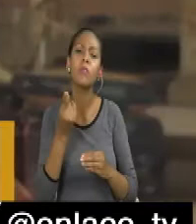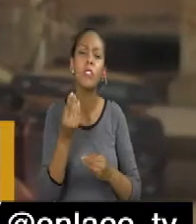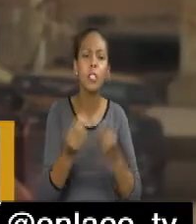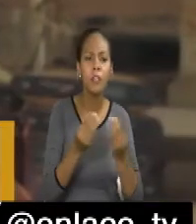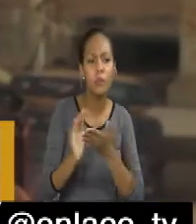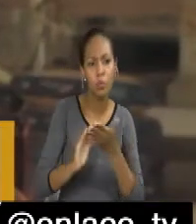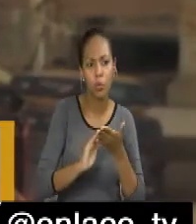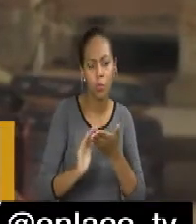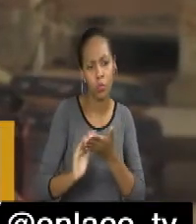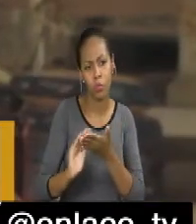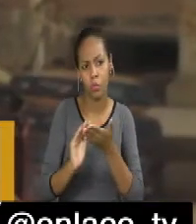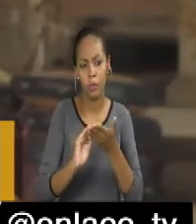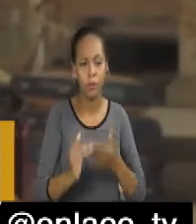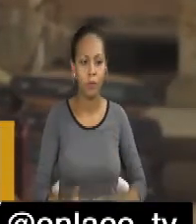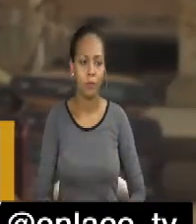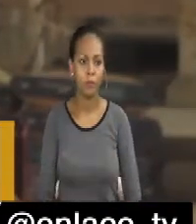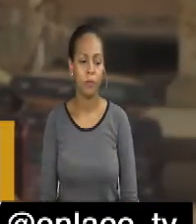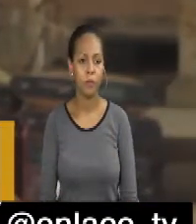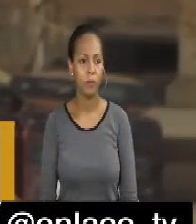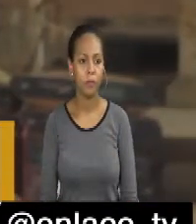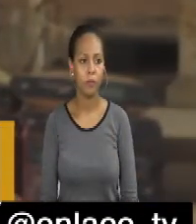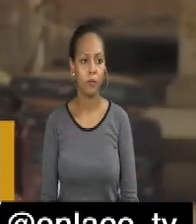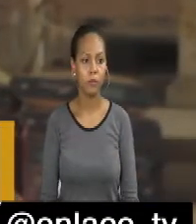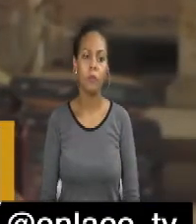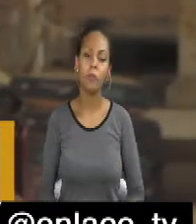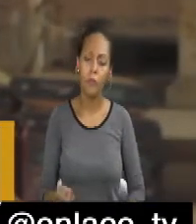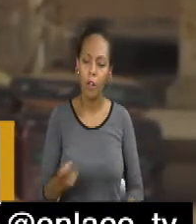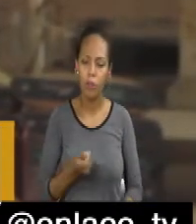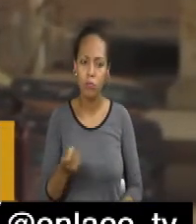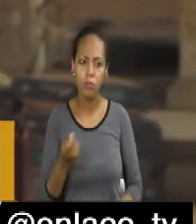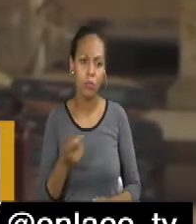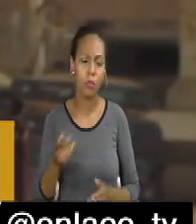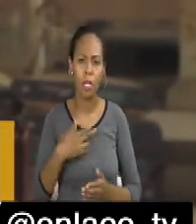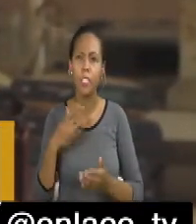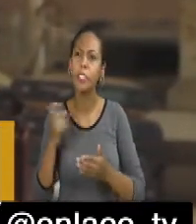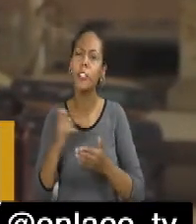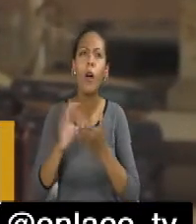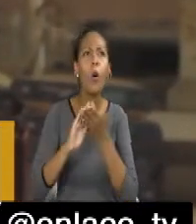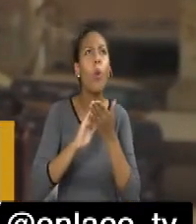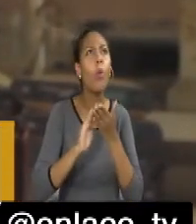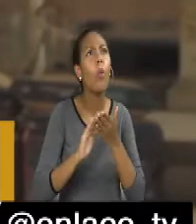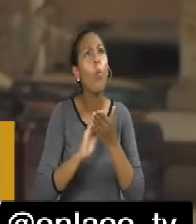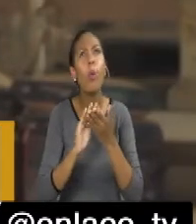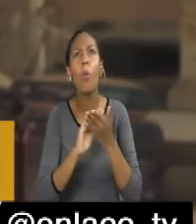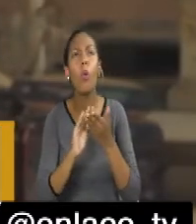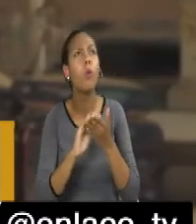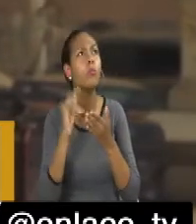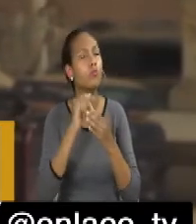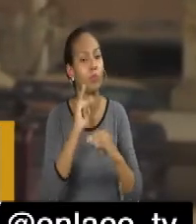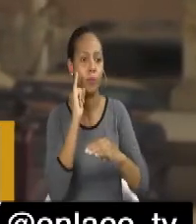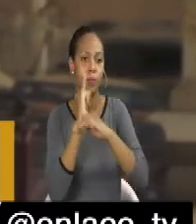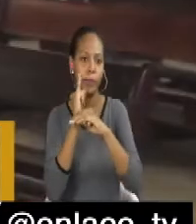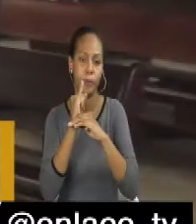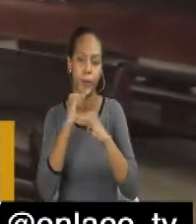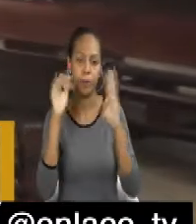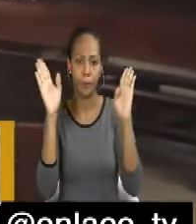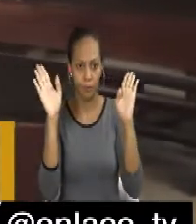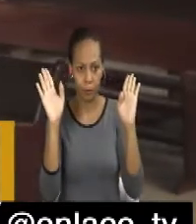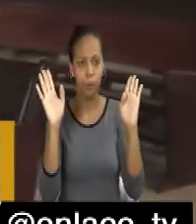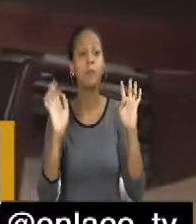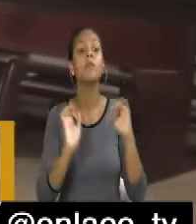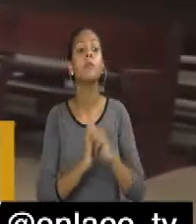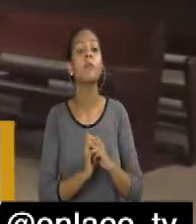Estamos esta semana, estos días trabajando en la remodelación de nuestro templo. Para eso se requieren algunos